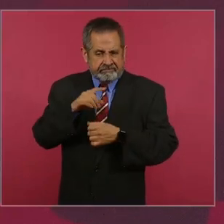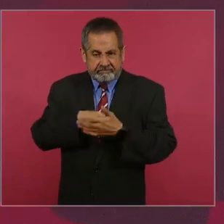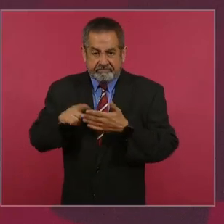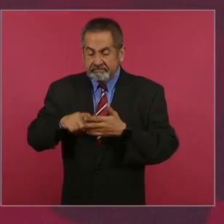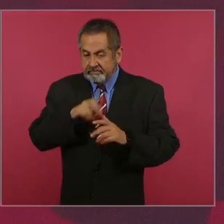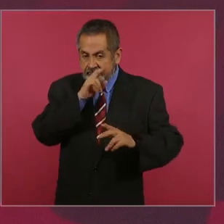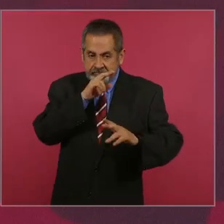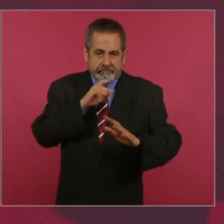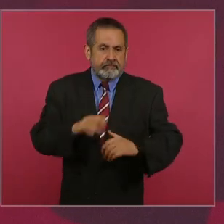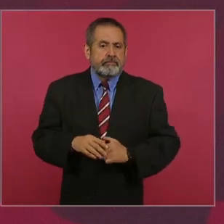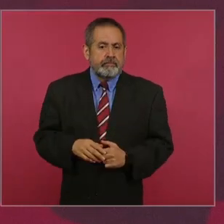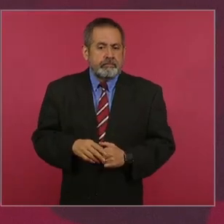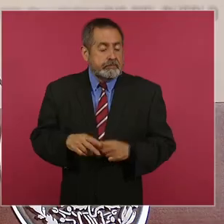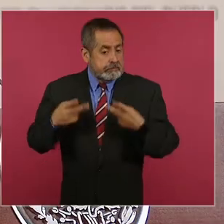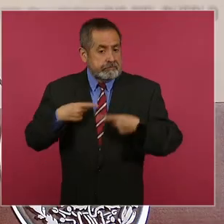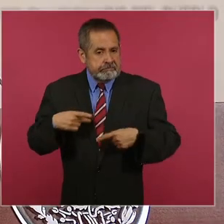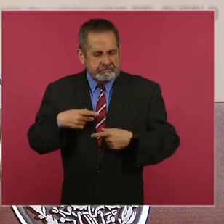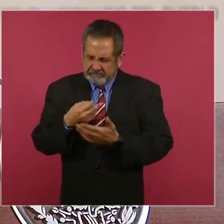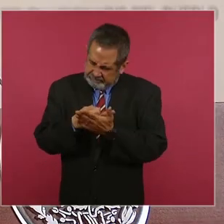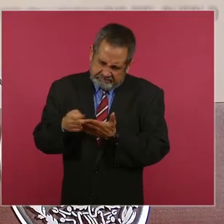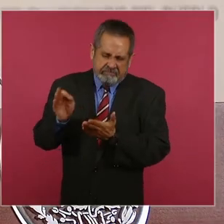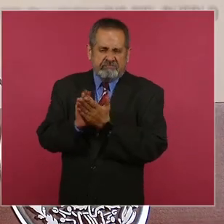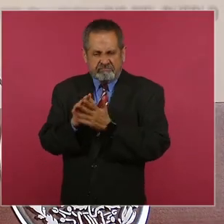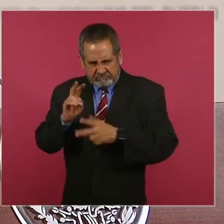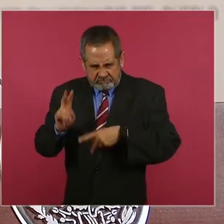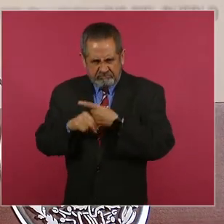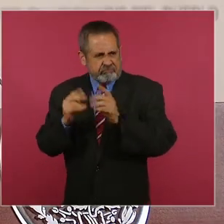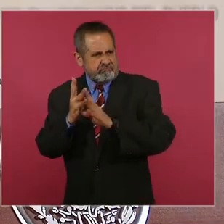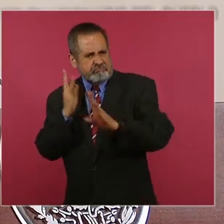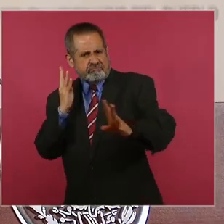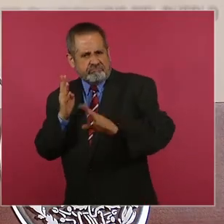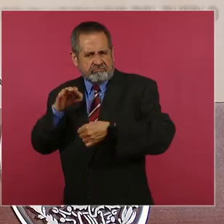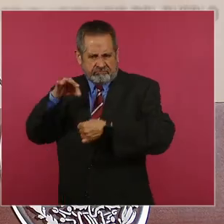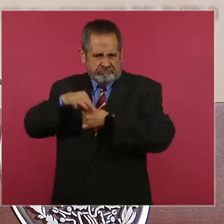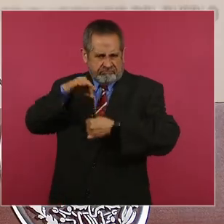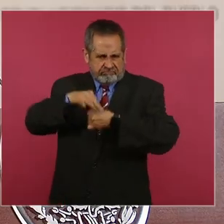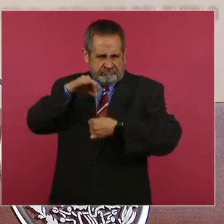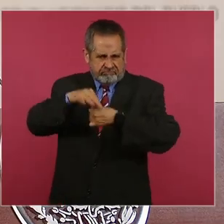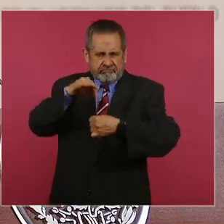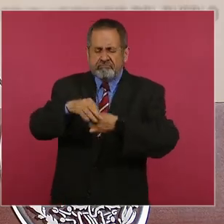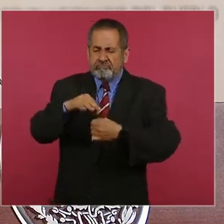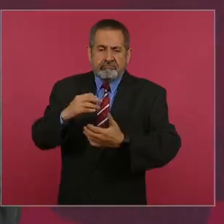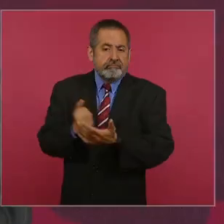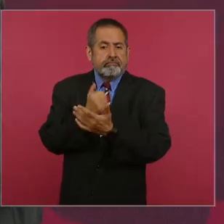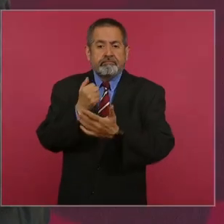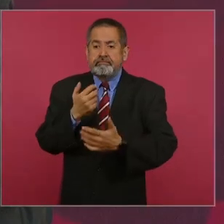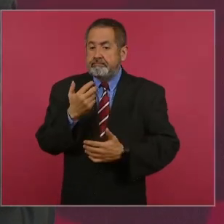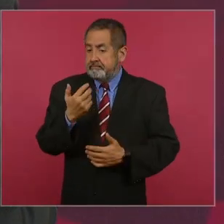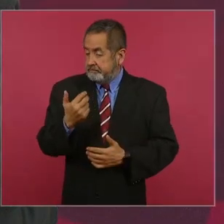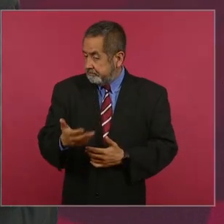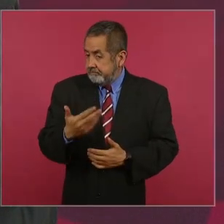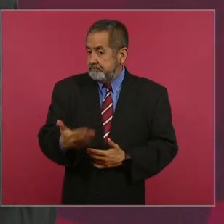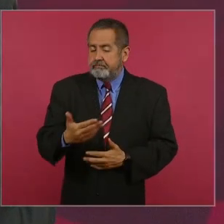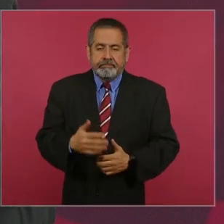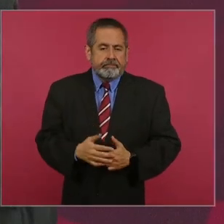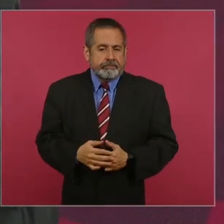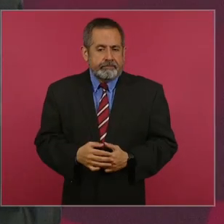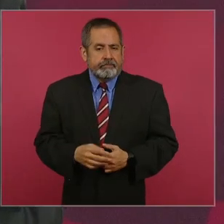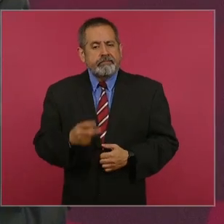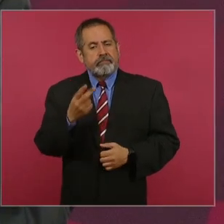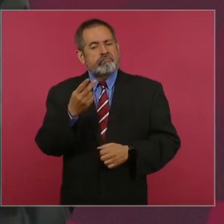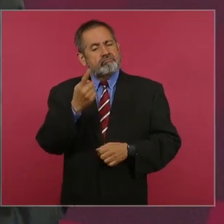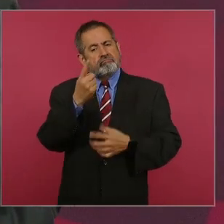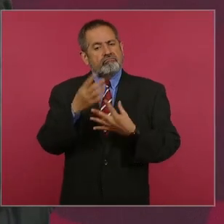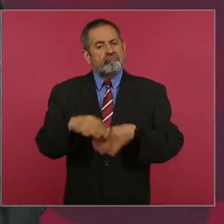y la gente salió a votar porque es muy importante eso